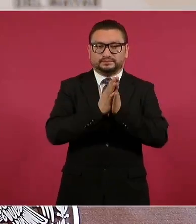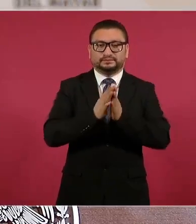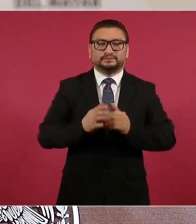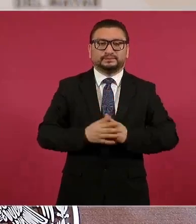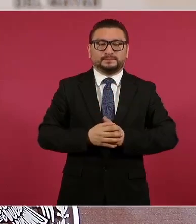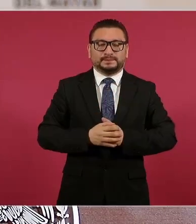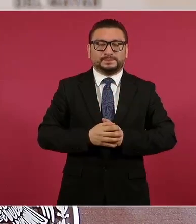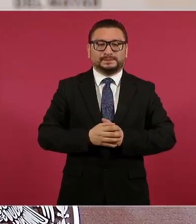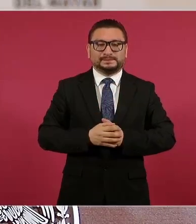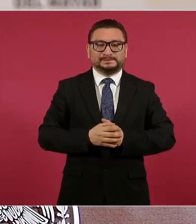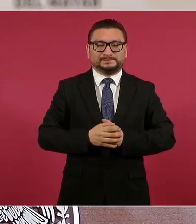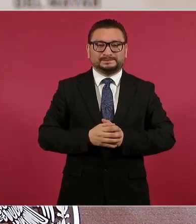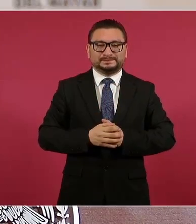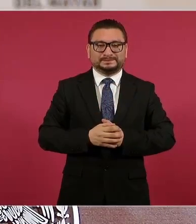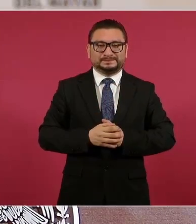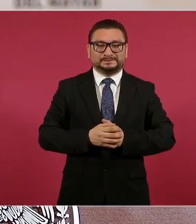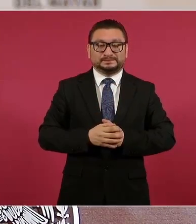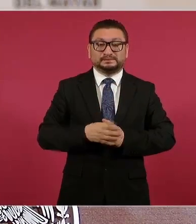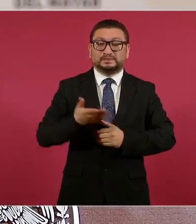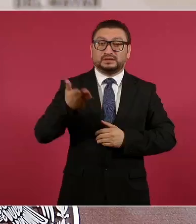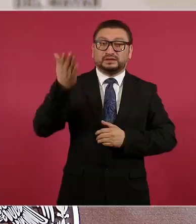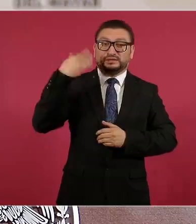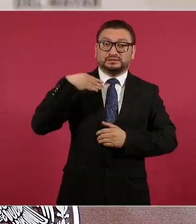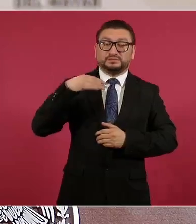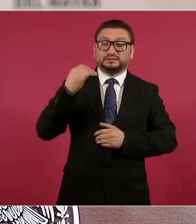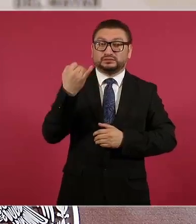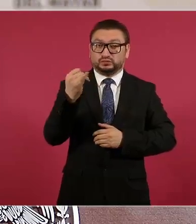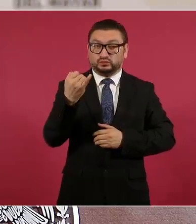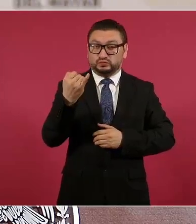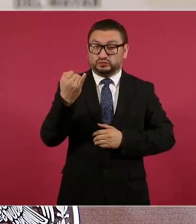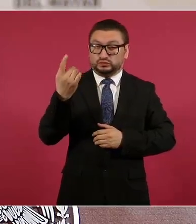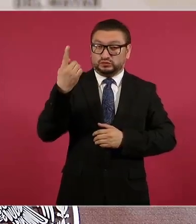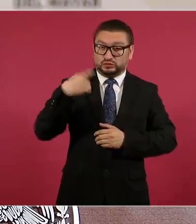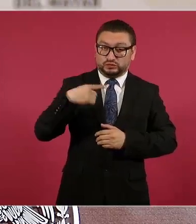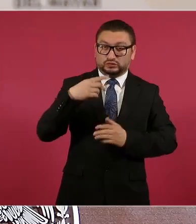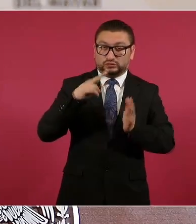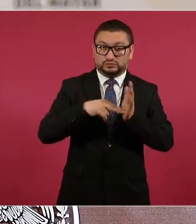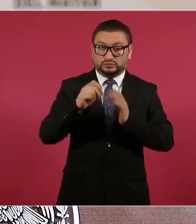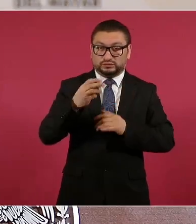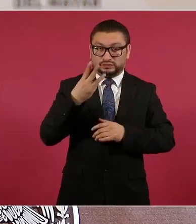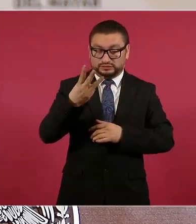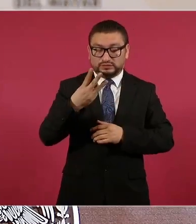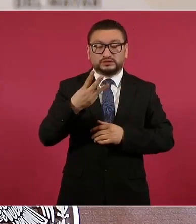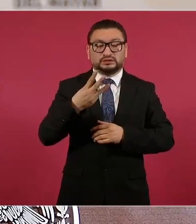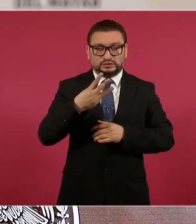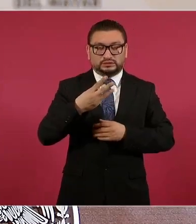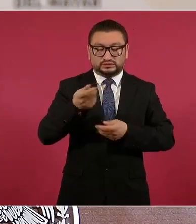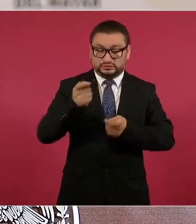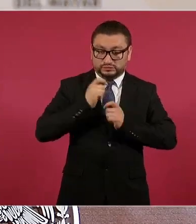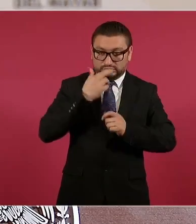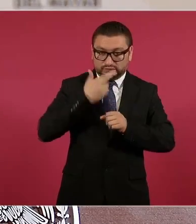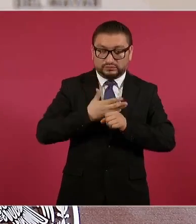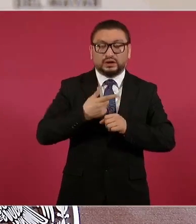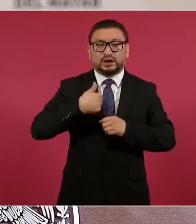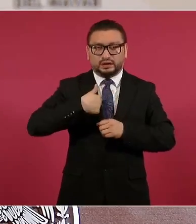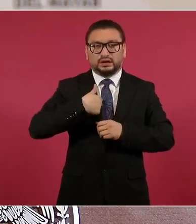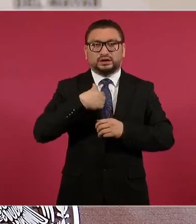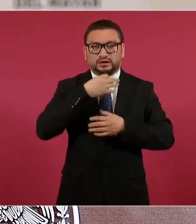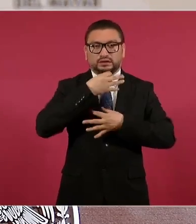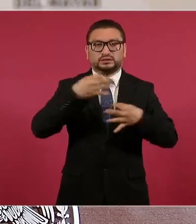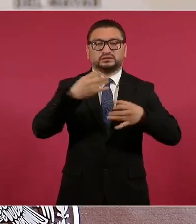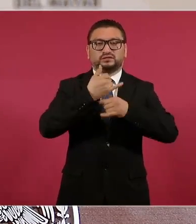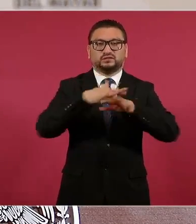de acuerdo a su encargo en el mes de junio del 2023, señor presidente, hoy le informo que